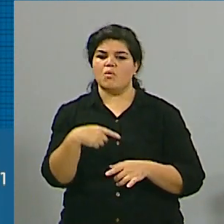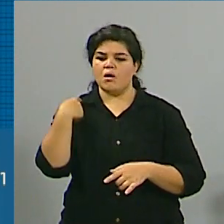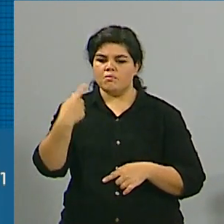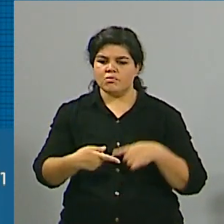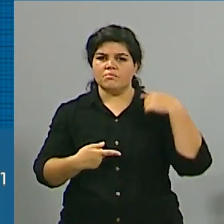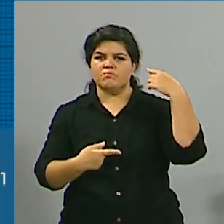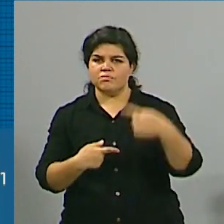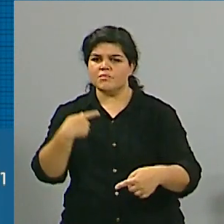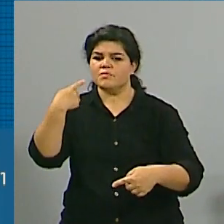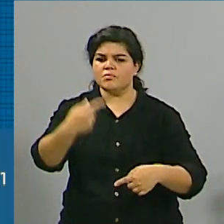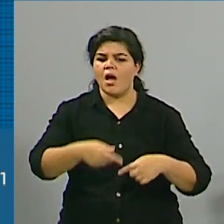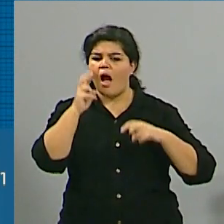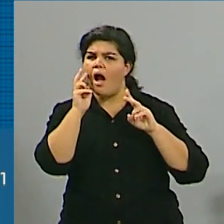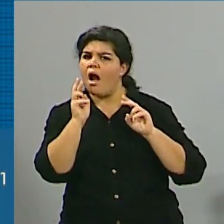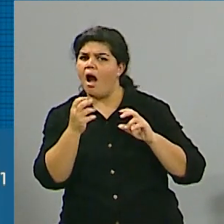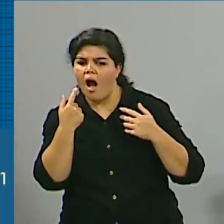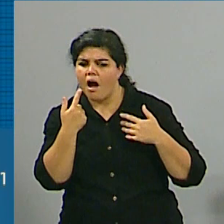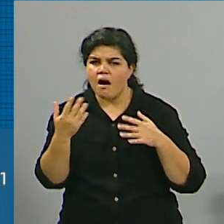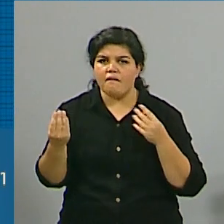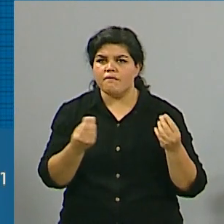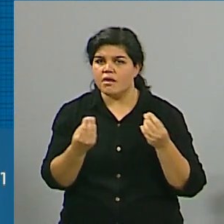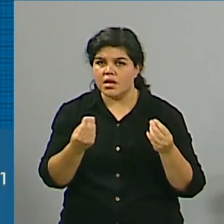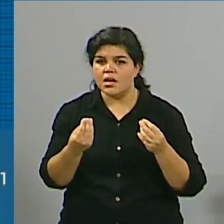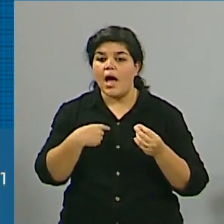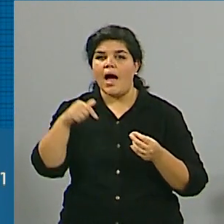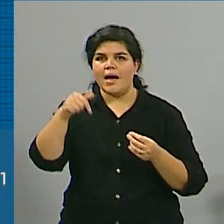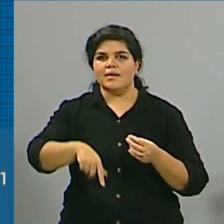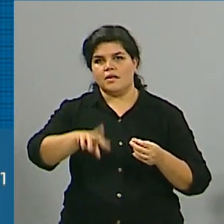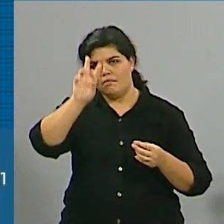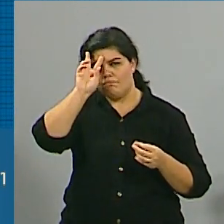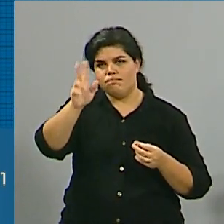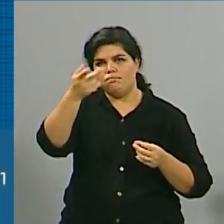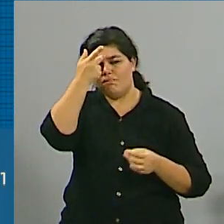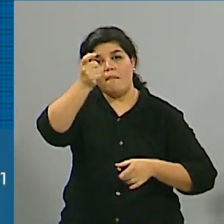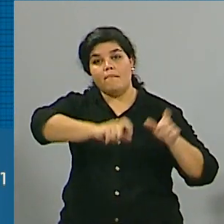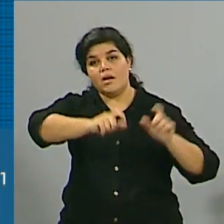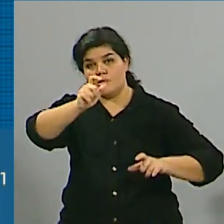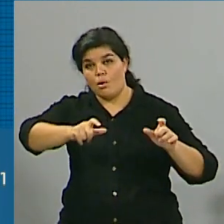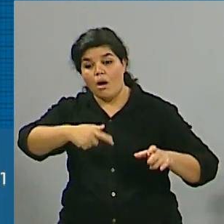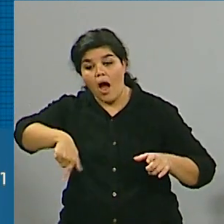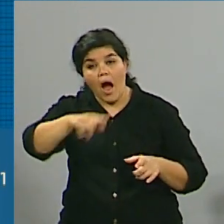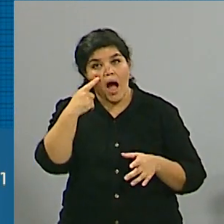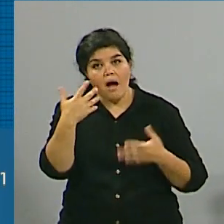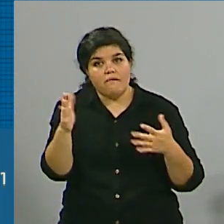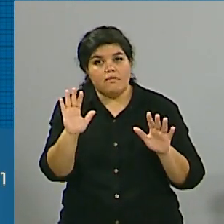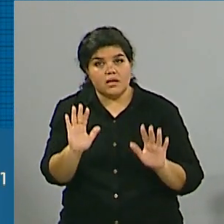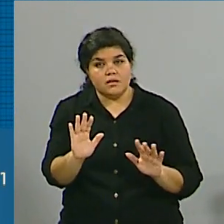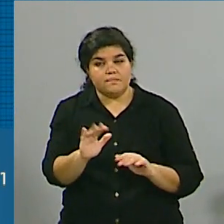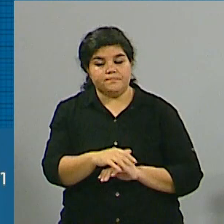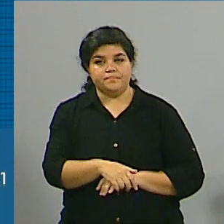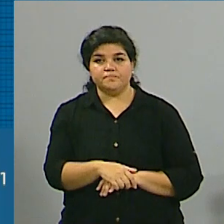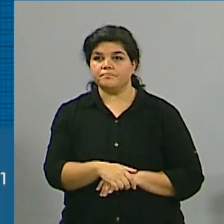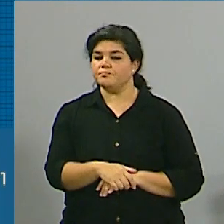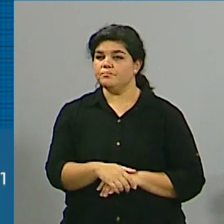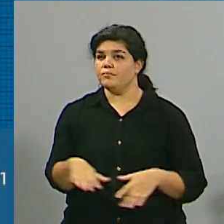ir cambiando de acuerdo al contexto y la coyuntura en la cual estamos viviendo. Quiero destacar eso que decías, Facundo, de que hoy